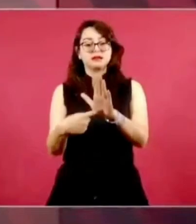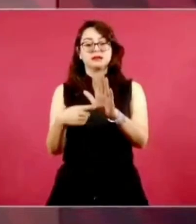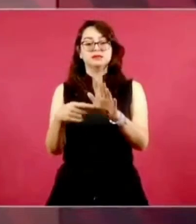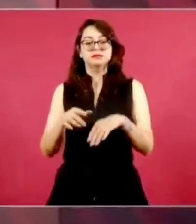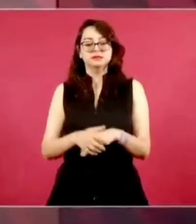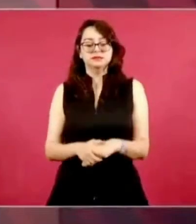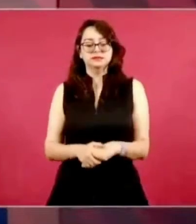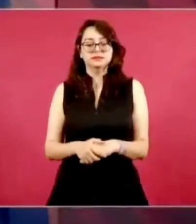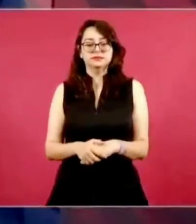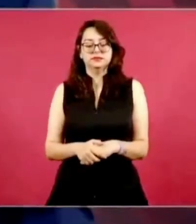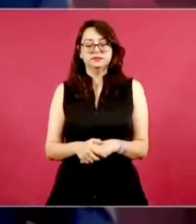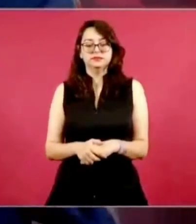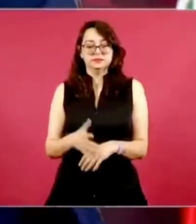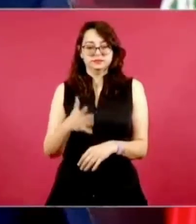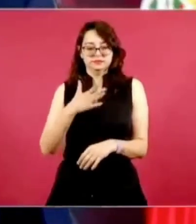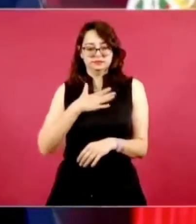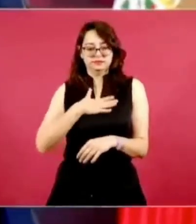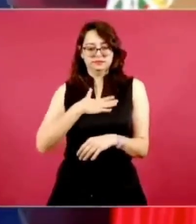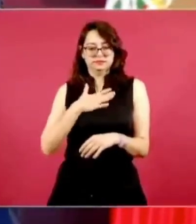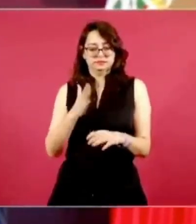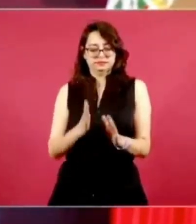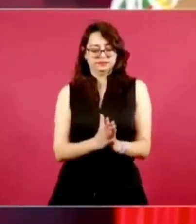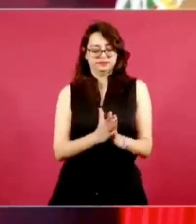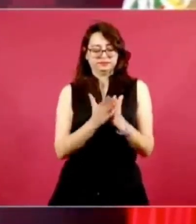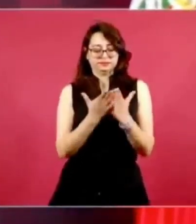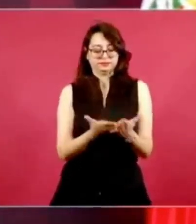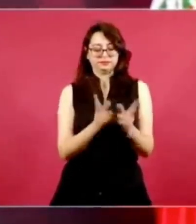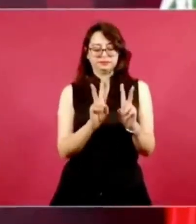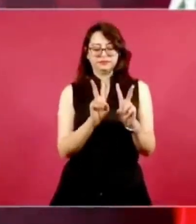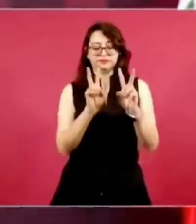este capítulo que se llama El humanismo mexicano,